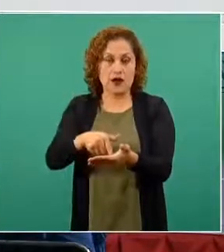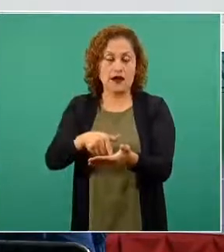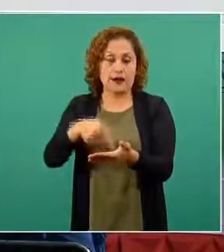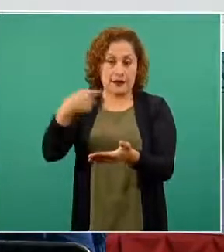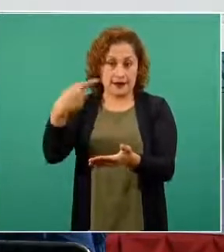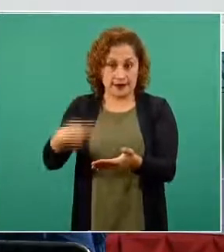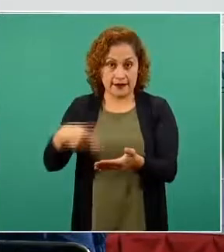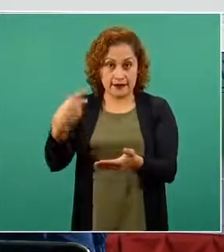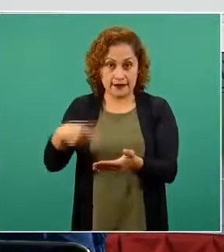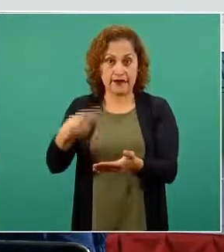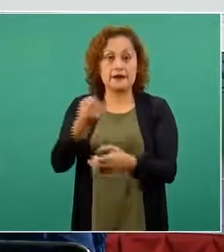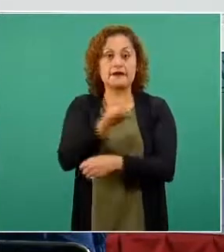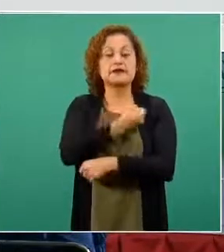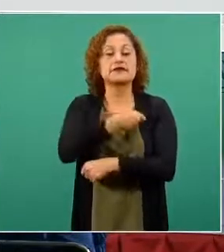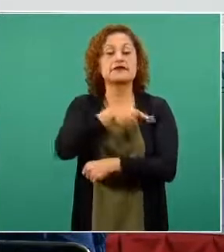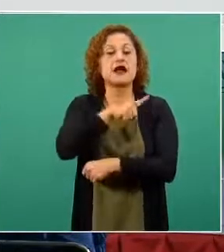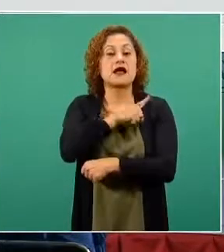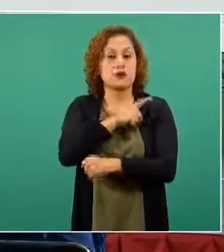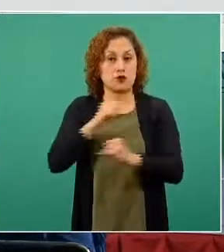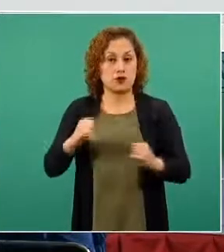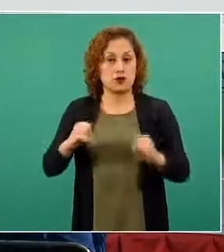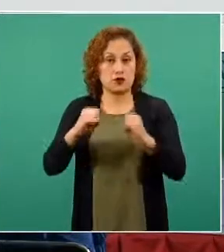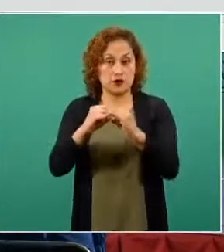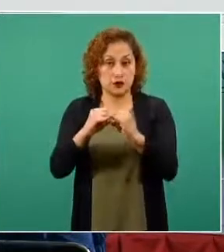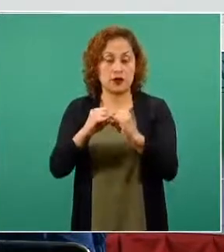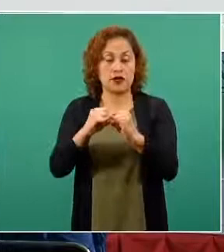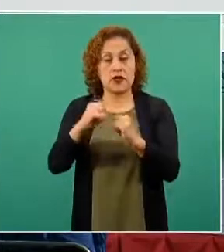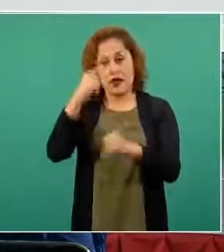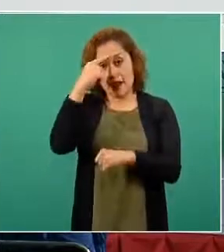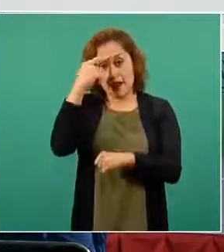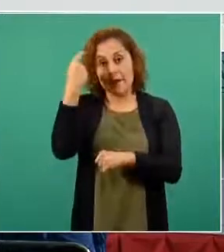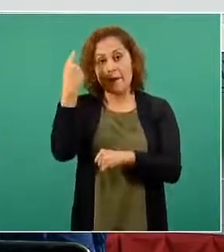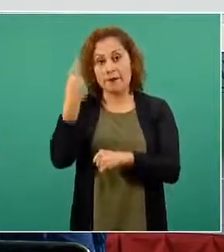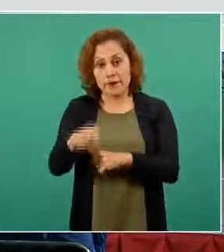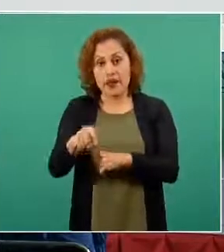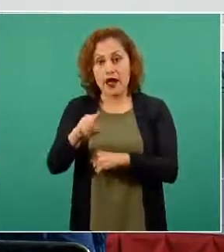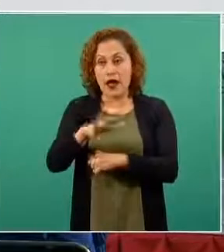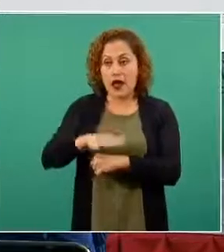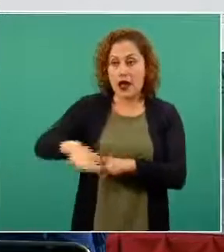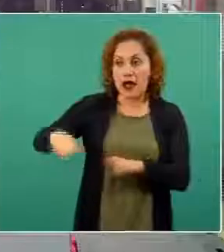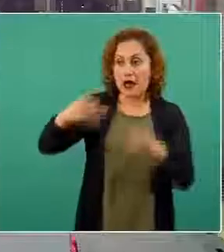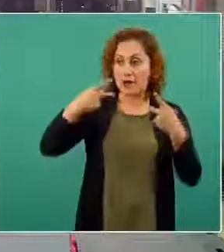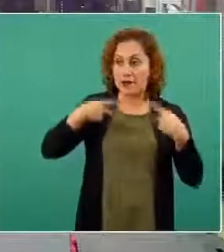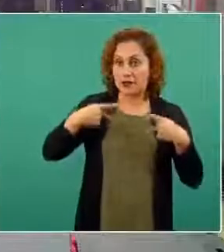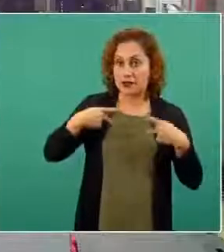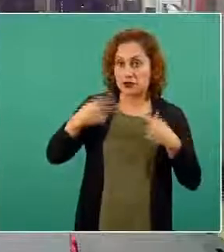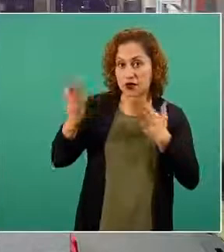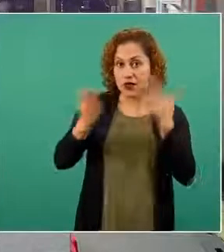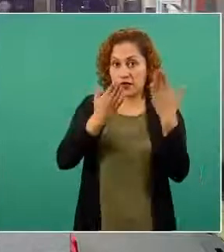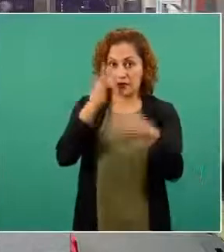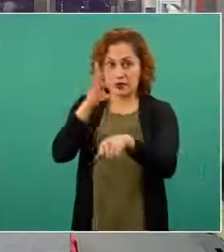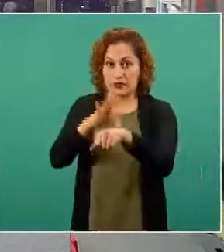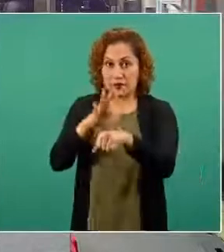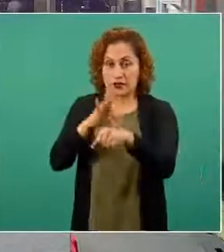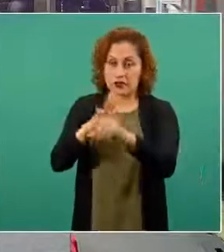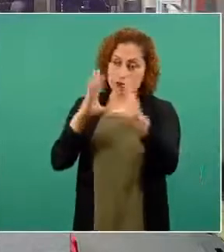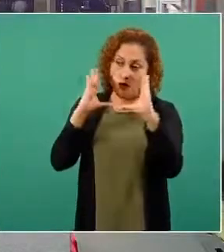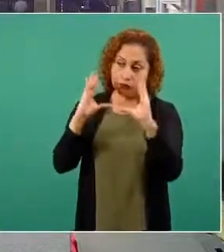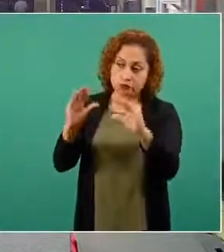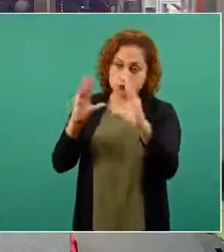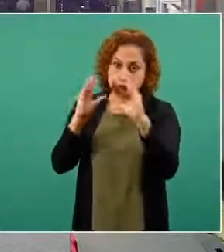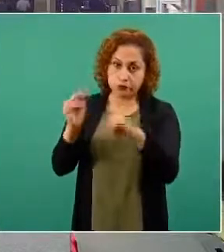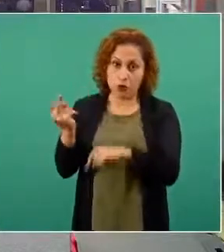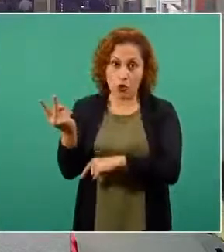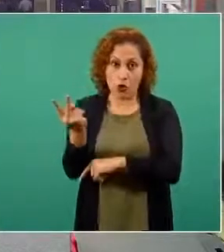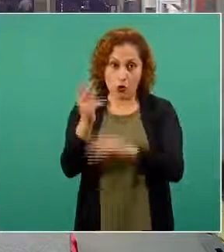para poder capacitar a diferentes grupos de médicos que pudieran estar en dos modelos de